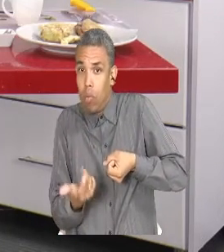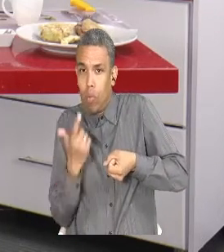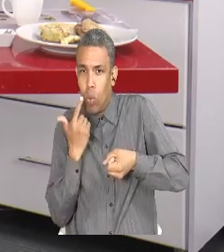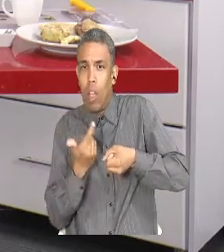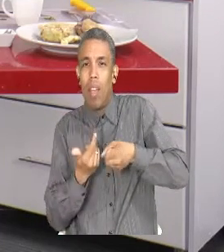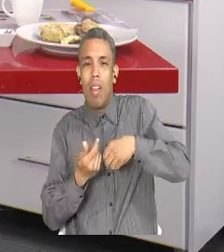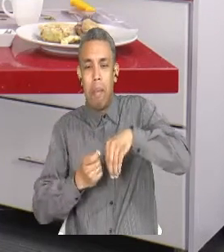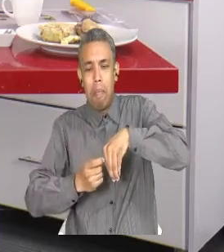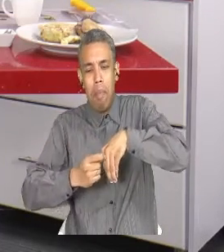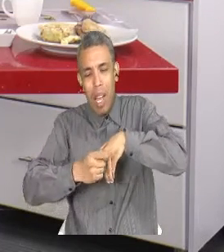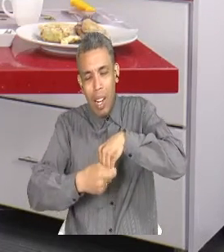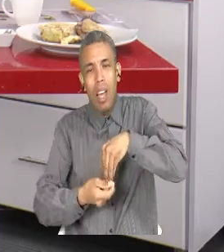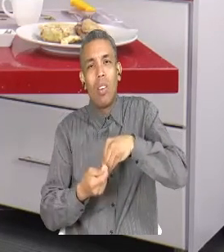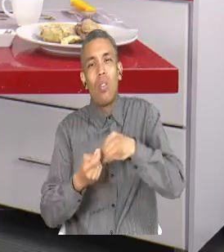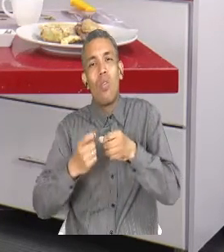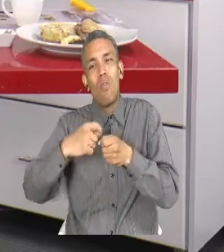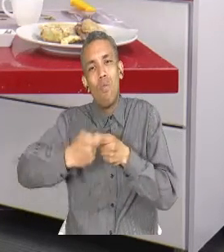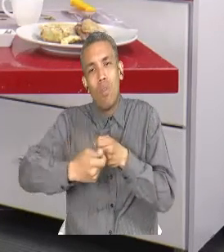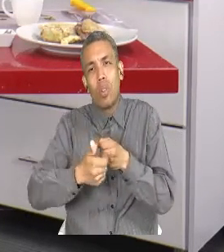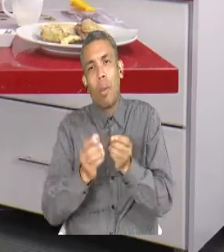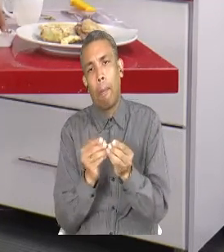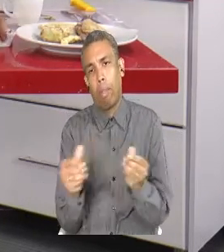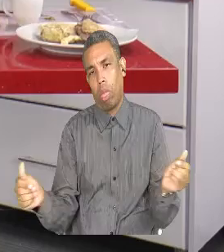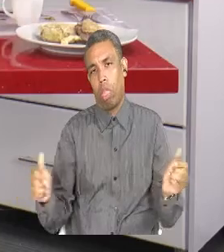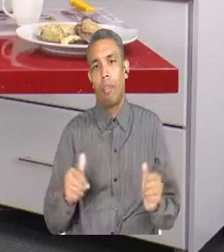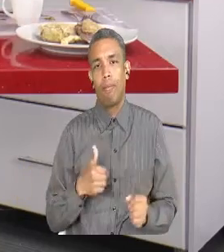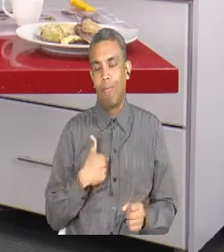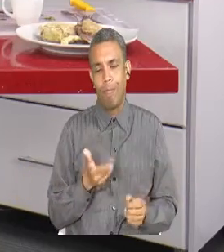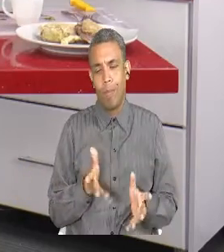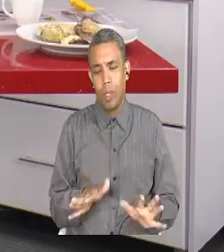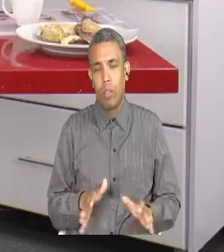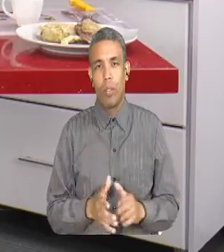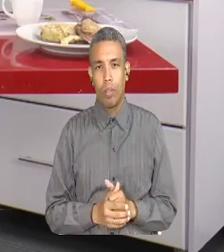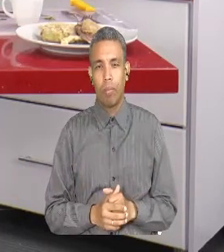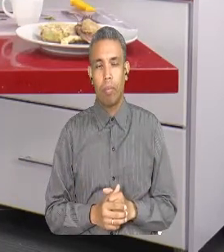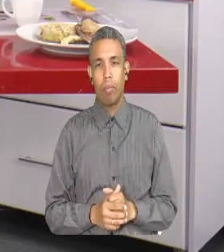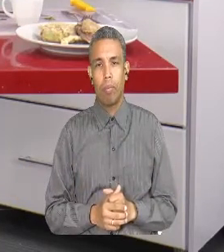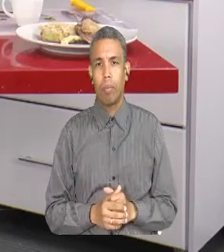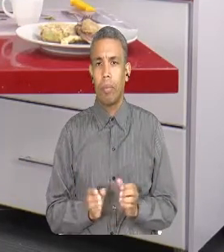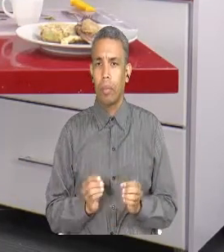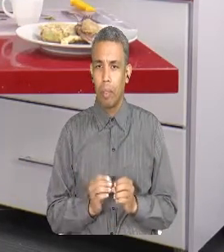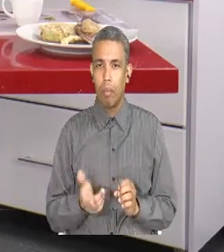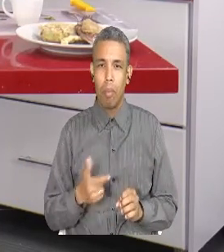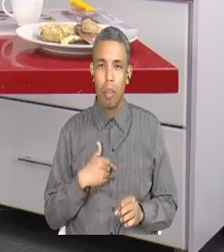entonces, acá. Y el toque diferente que vamos a hacer es un poquitico de pimienta.